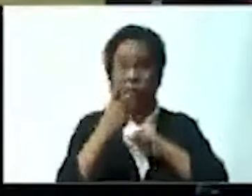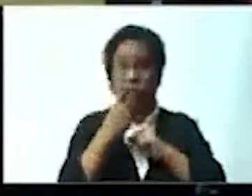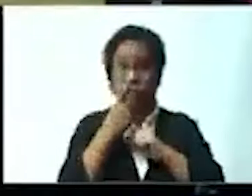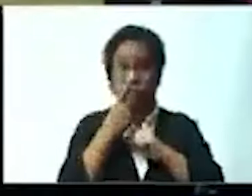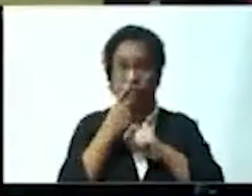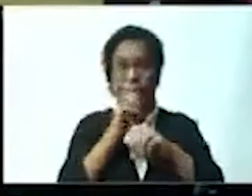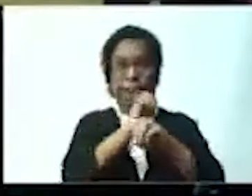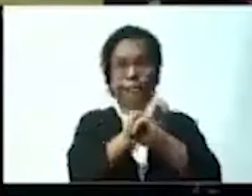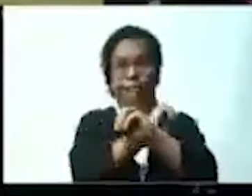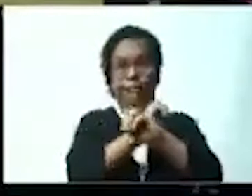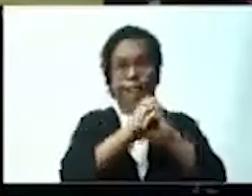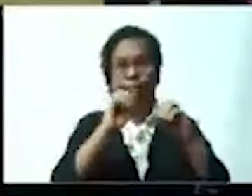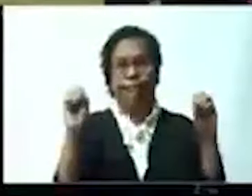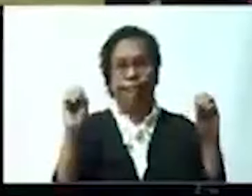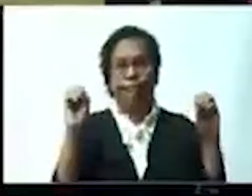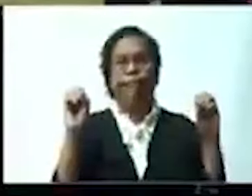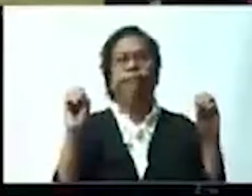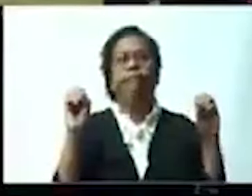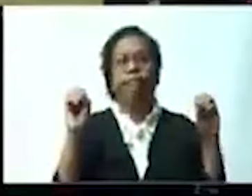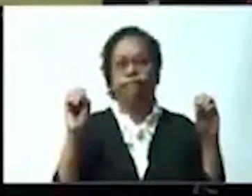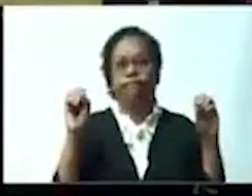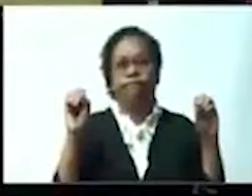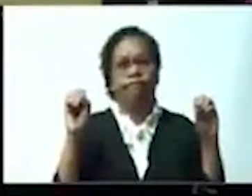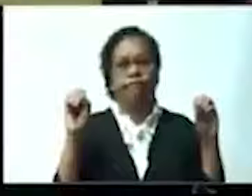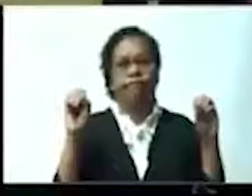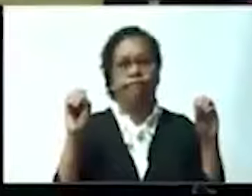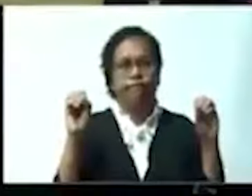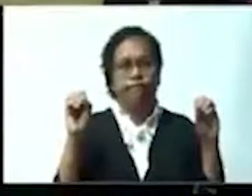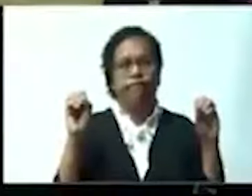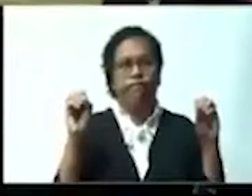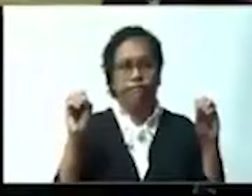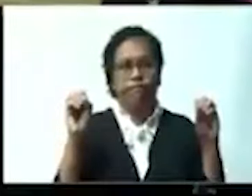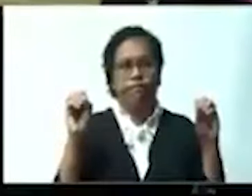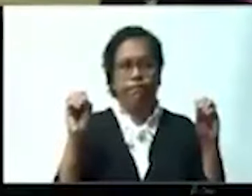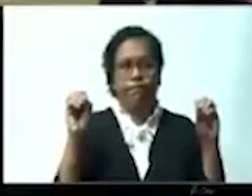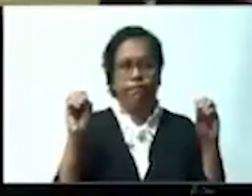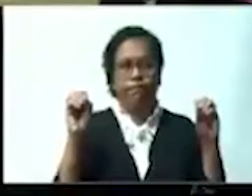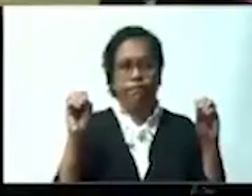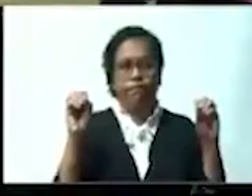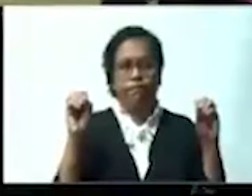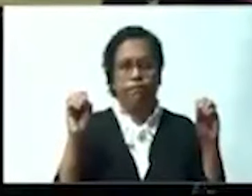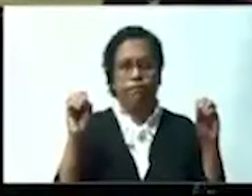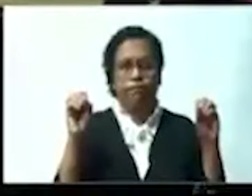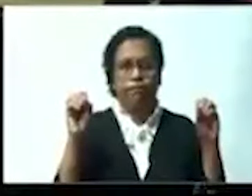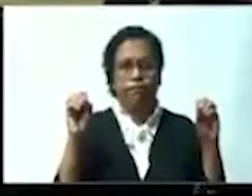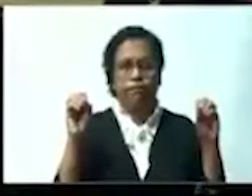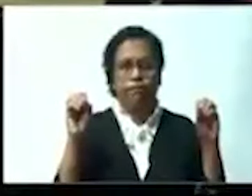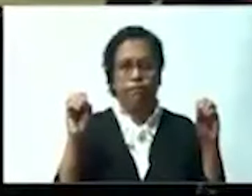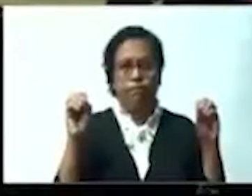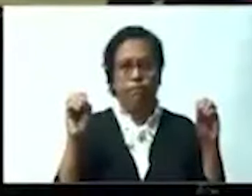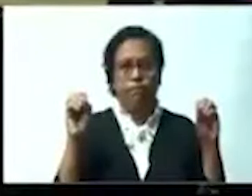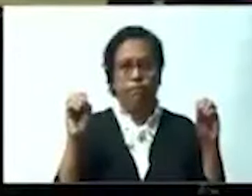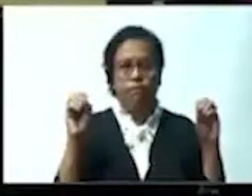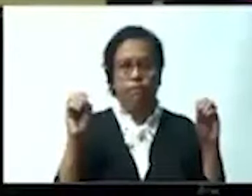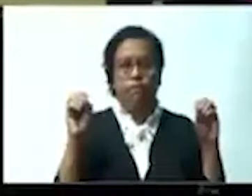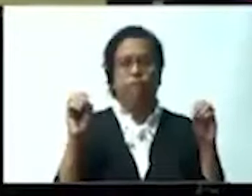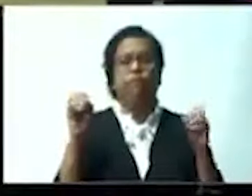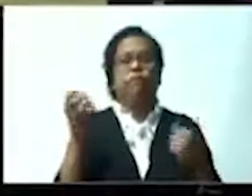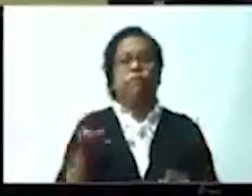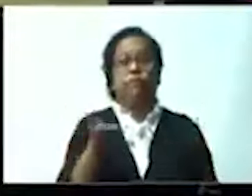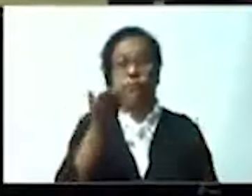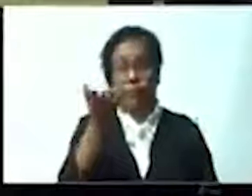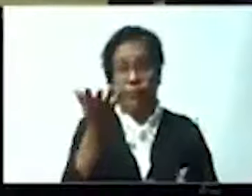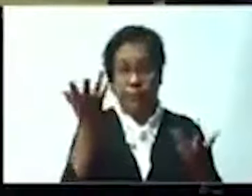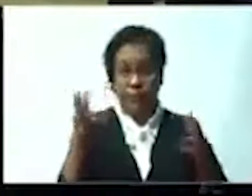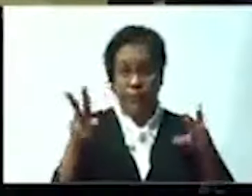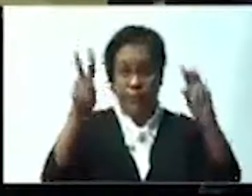aunque mi amiga vicepresidenta y presidenta de la comisión le ha cambiado el nombre al peaje sombra por compensación,